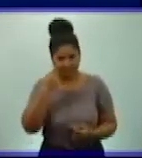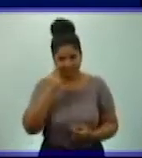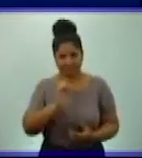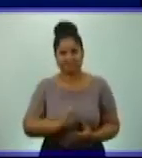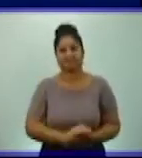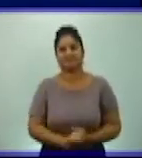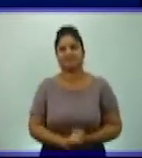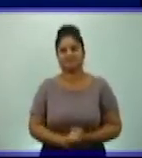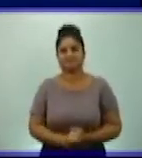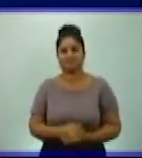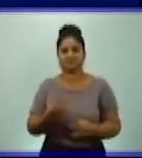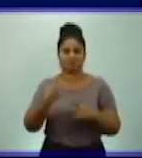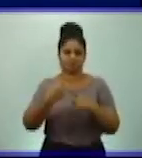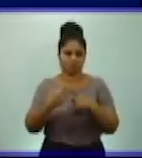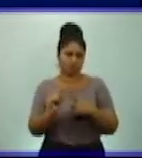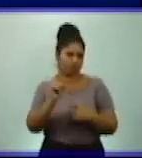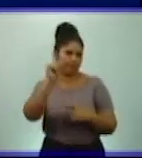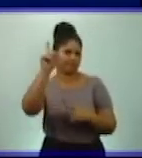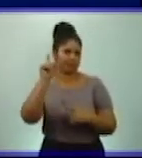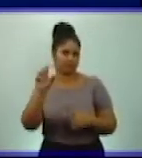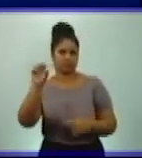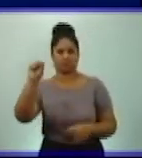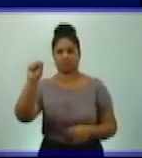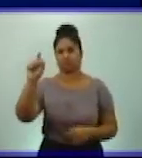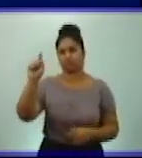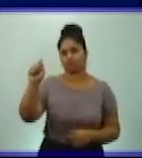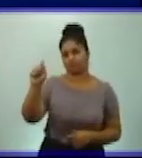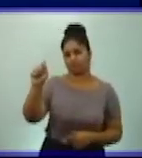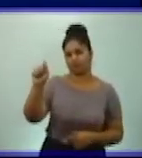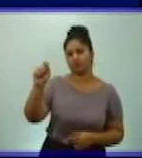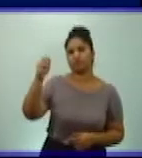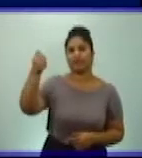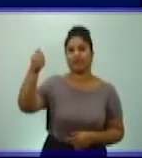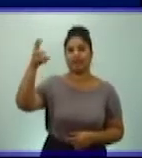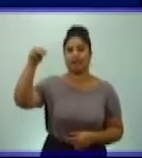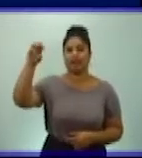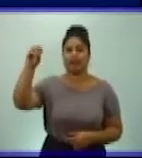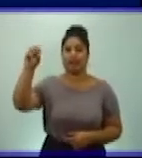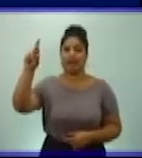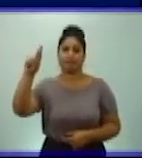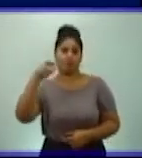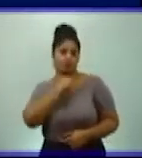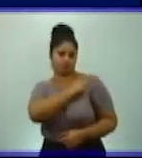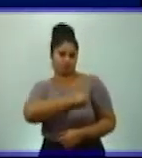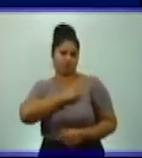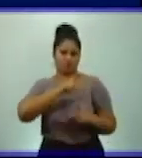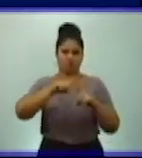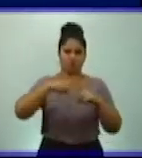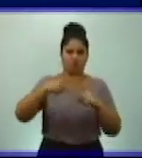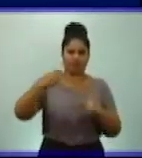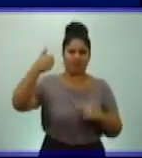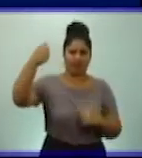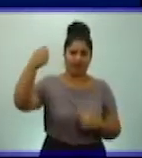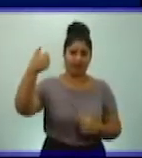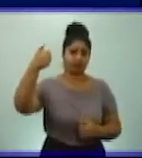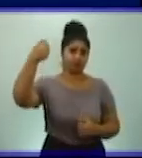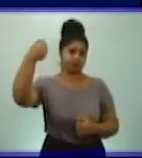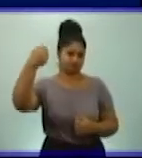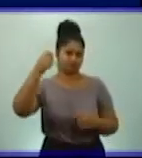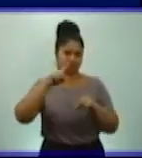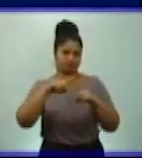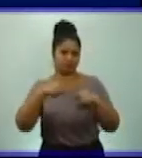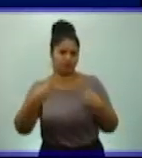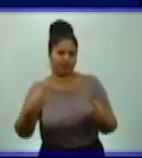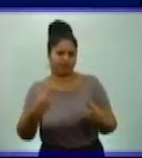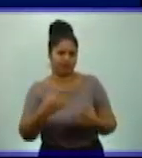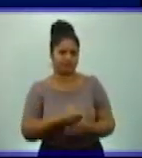el sustantivo amor aparece con mayúscula. Razona tu respuesta. Recuerden que la